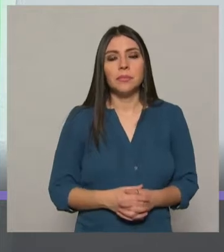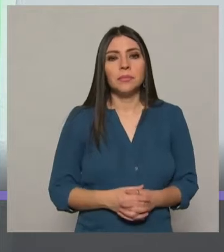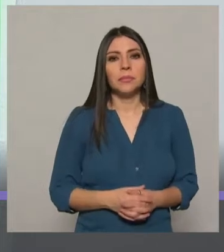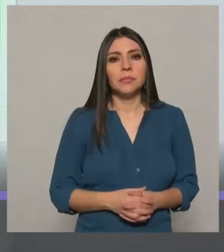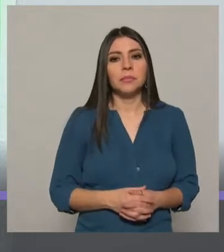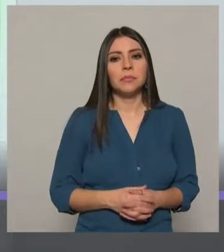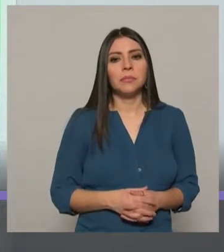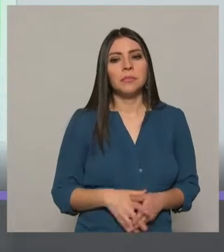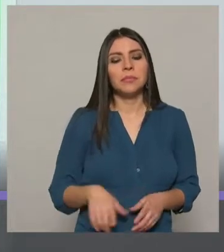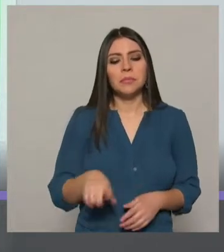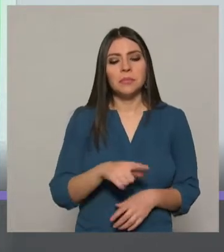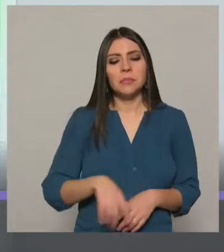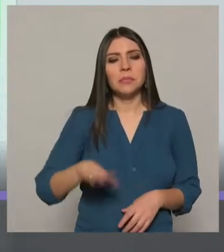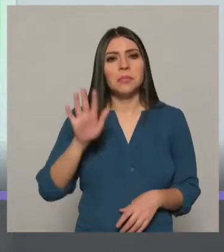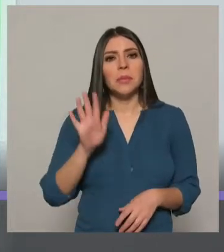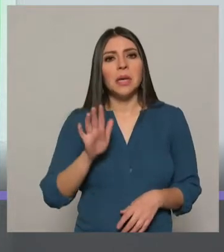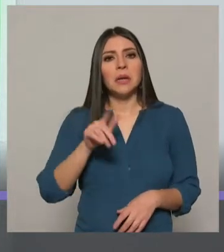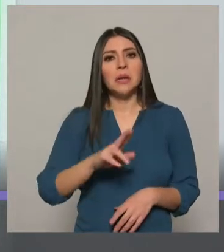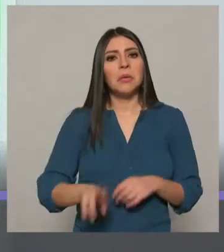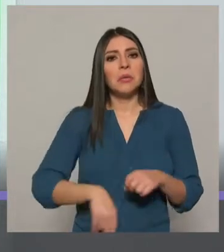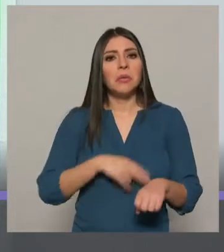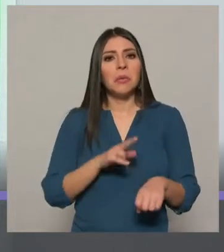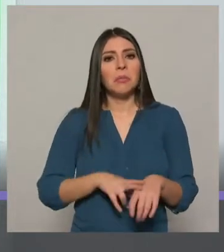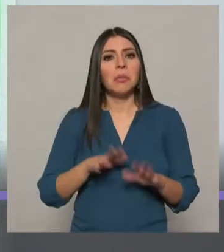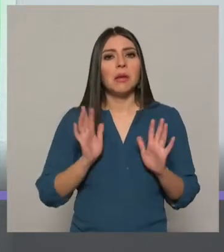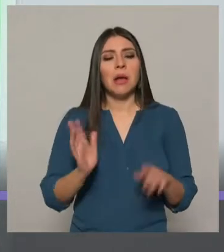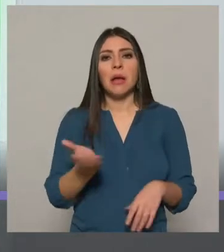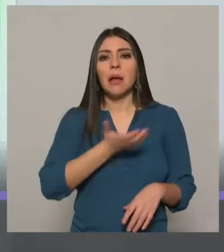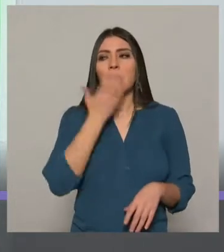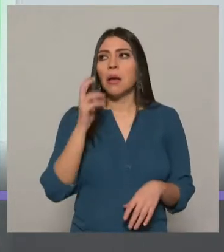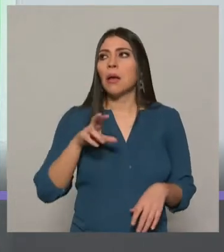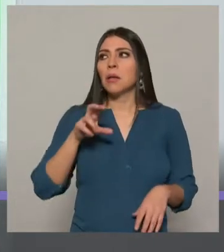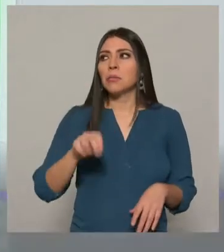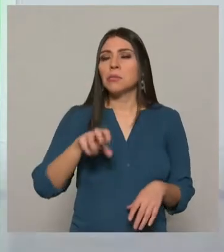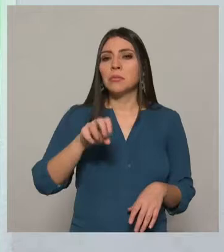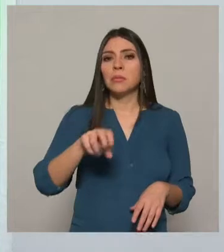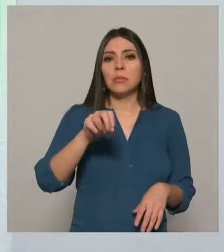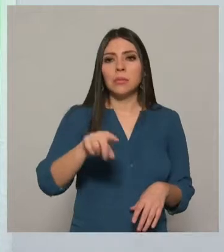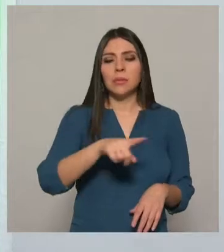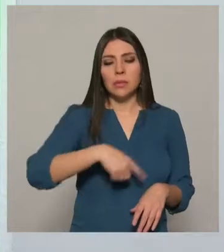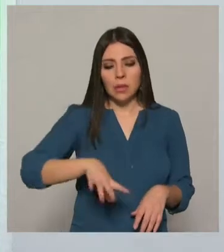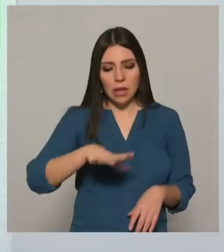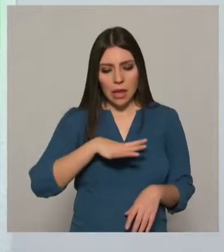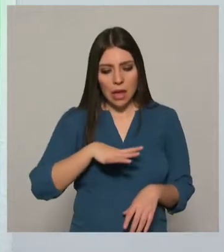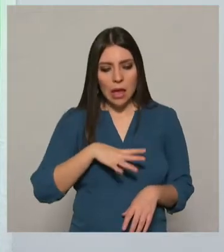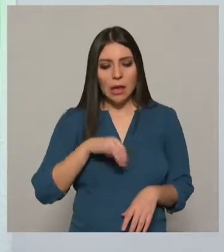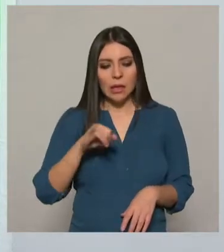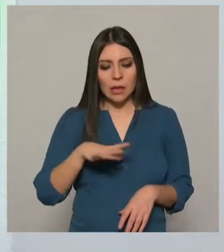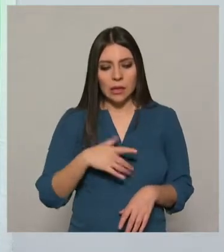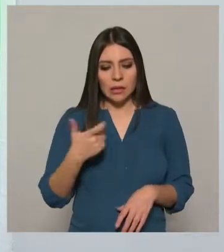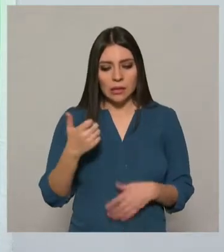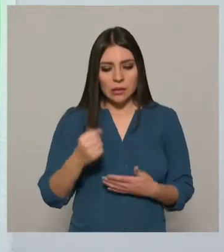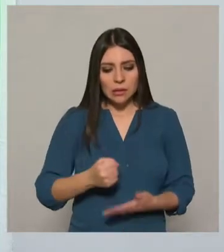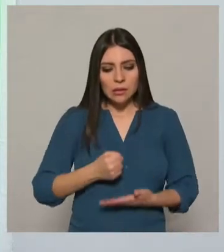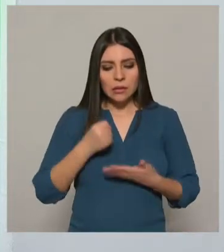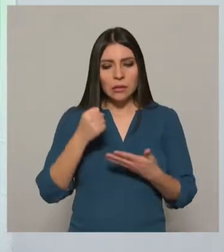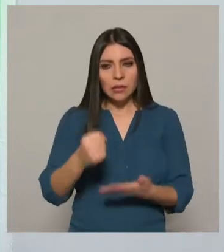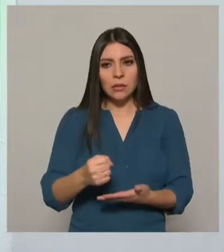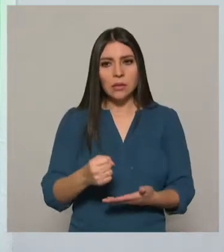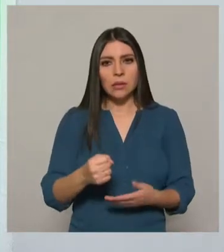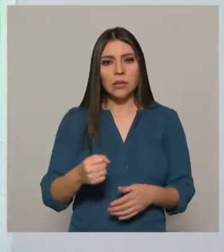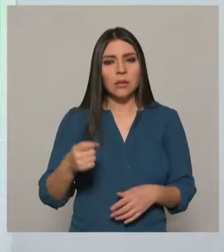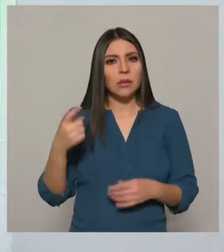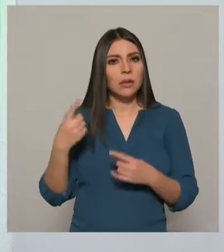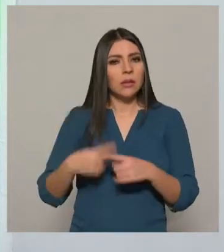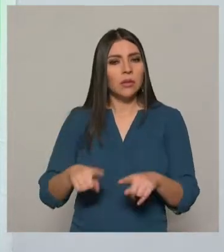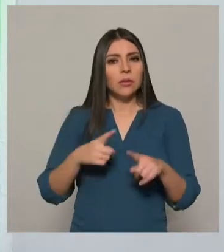una conducta recurrente y que ha seguido suscitando. Entonces, se tiene el recurso, se dio el recurso desde todos los